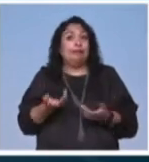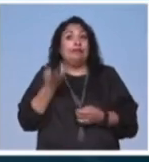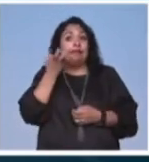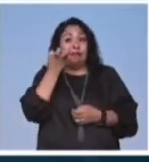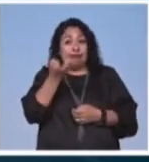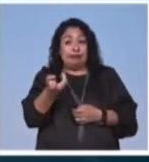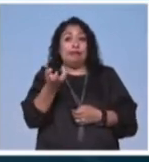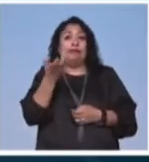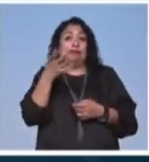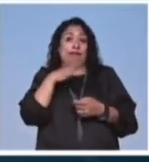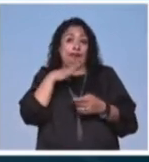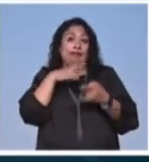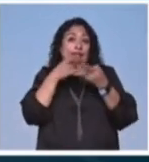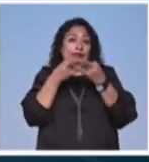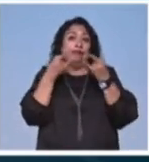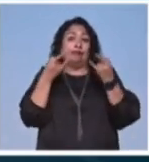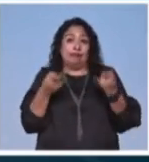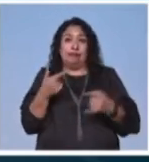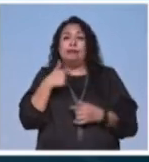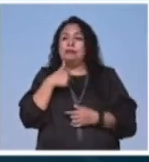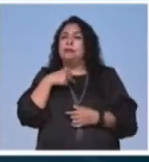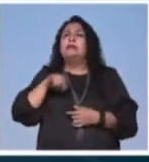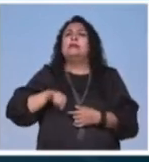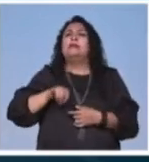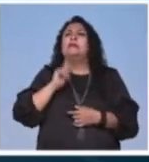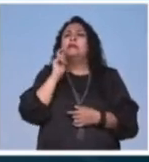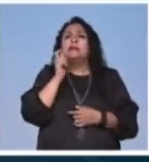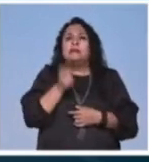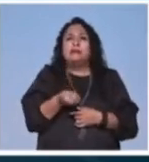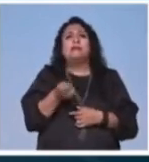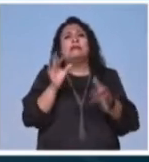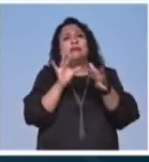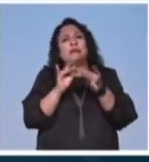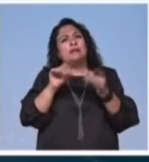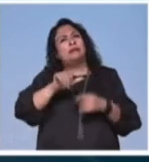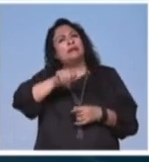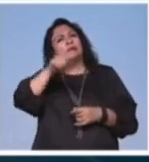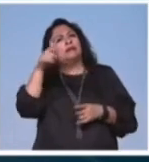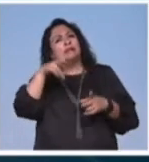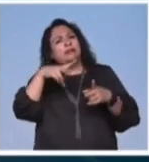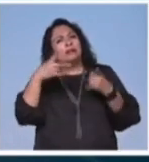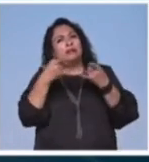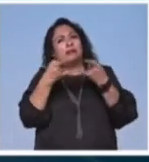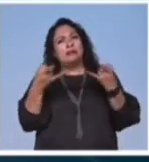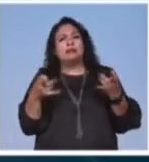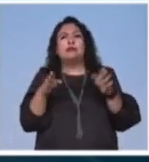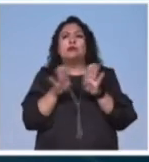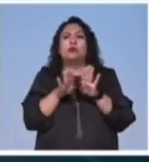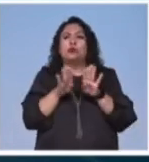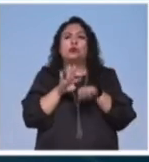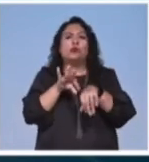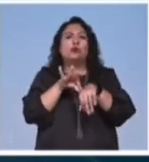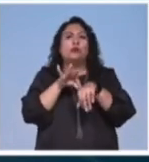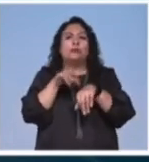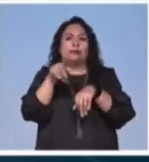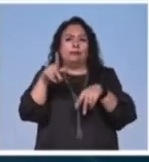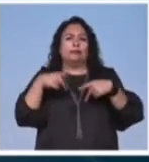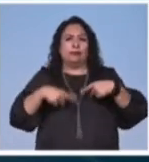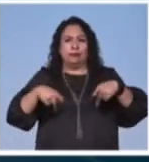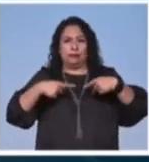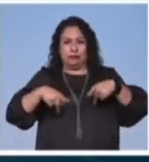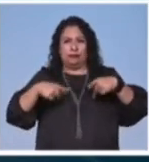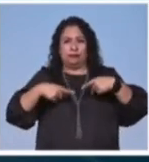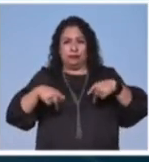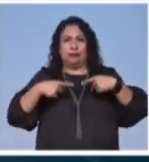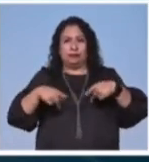ese lado de la historia, ¿no? Y a mí me interesaba mucho contar justo el otro lado de la historia, ¿no? Cómo lo vivieron esas personas